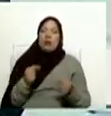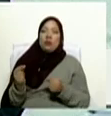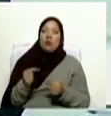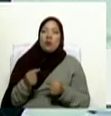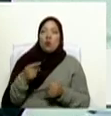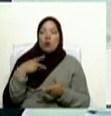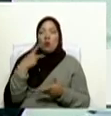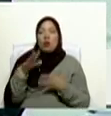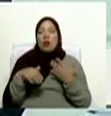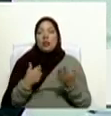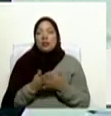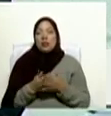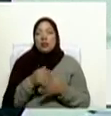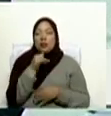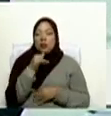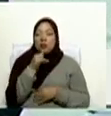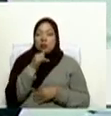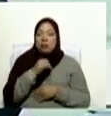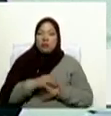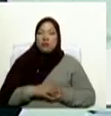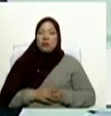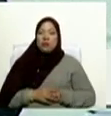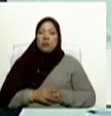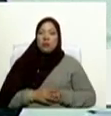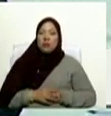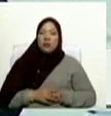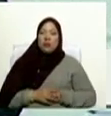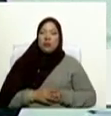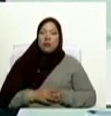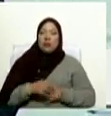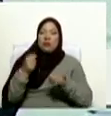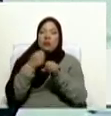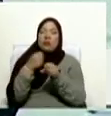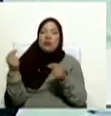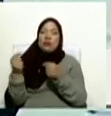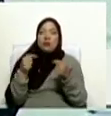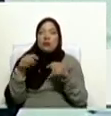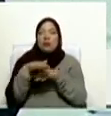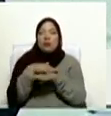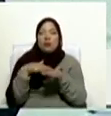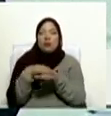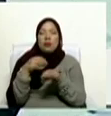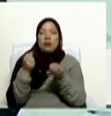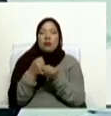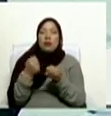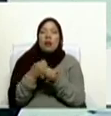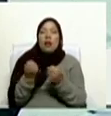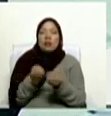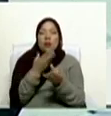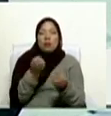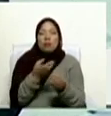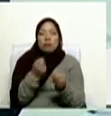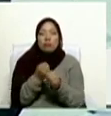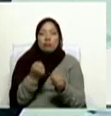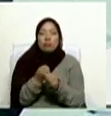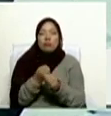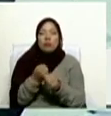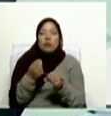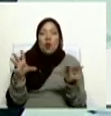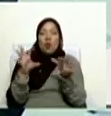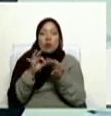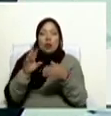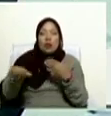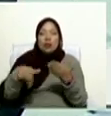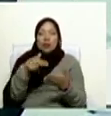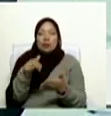parlamentos regionales y nuestros consejos municipales el mensaje de la unidad